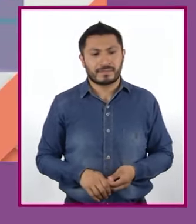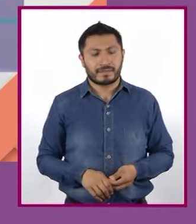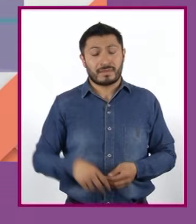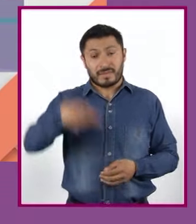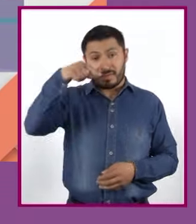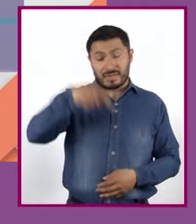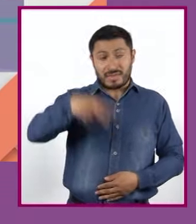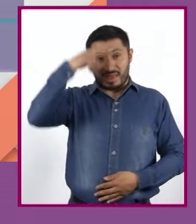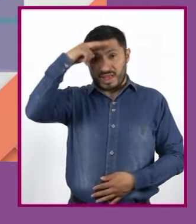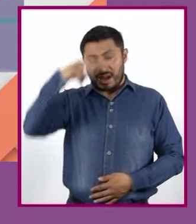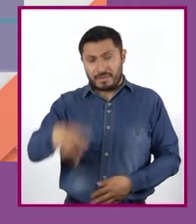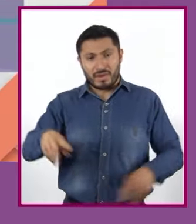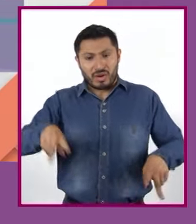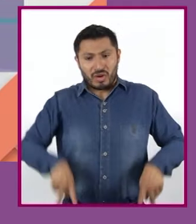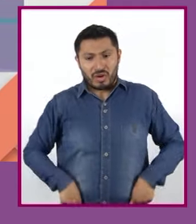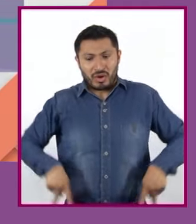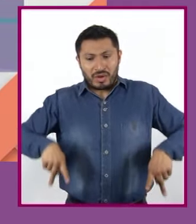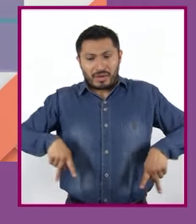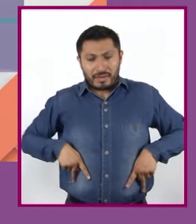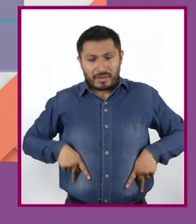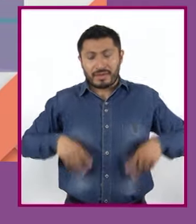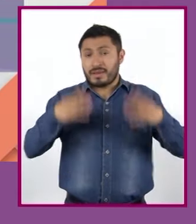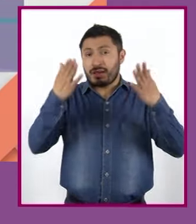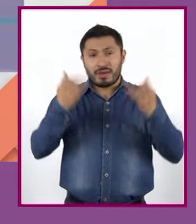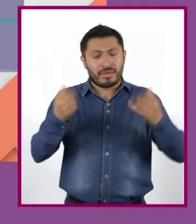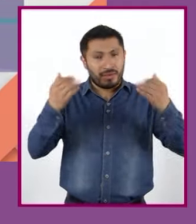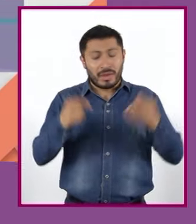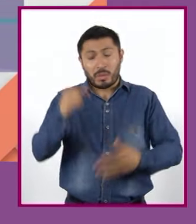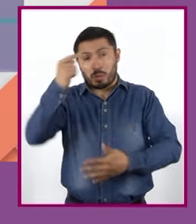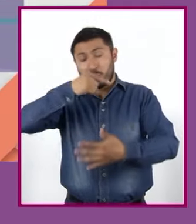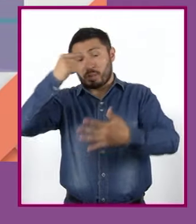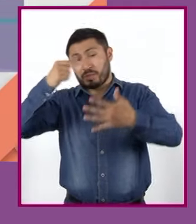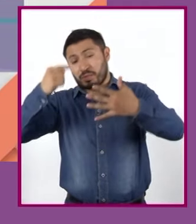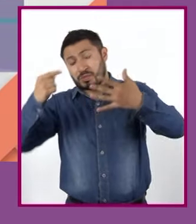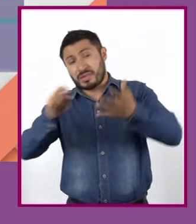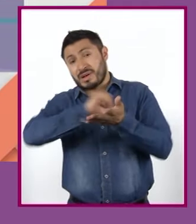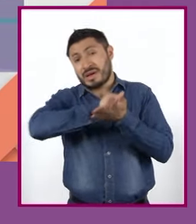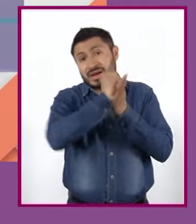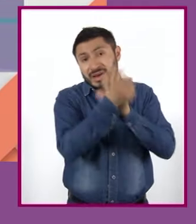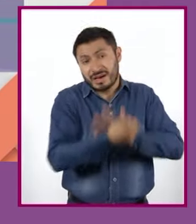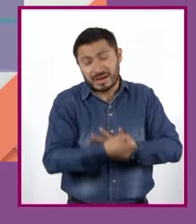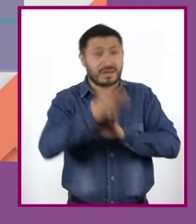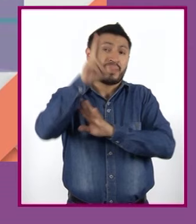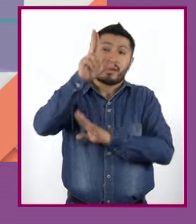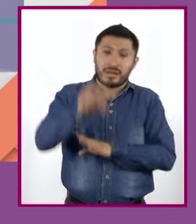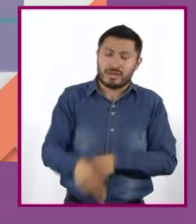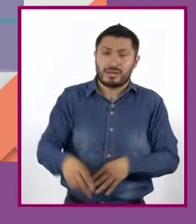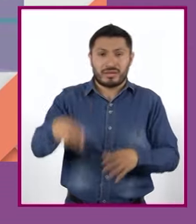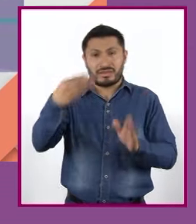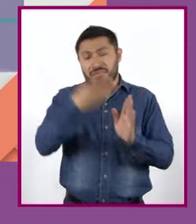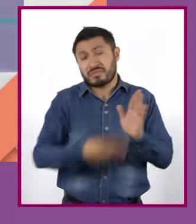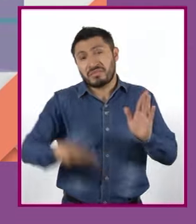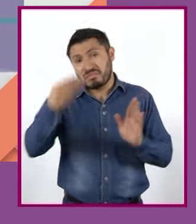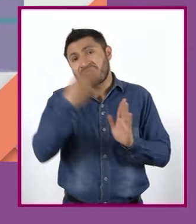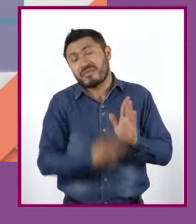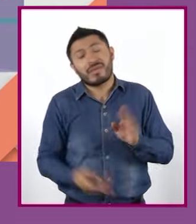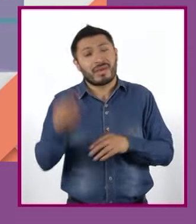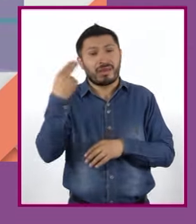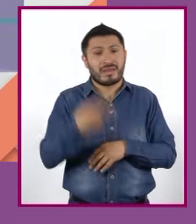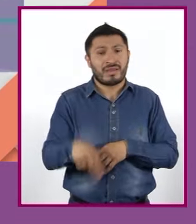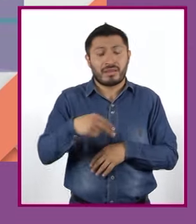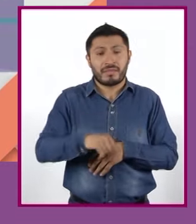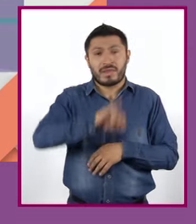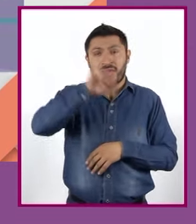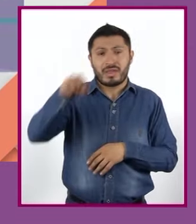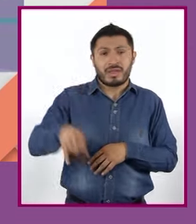En México, los pantalones no tienen tantas variaciones. De hecho, a los de mezclilla les llamamos